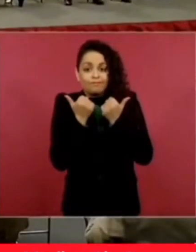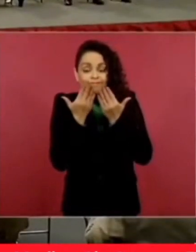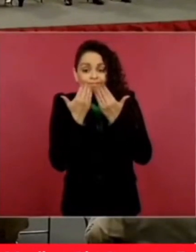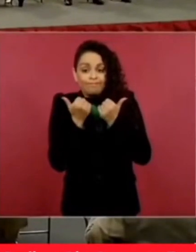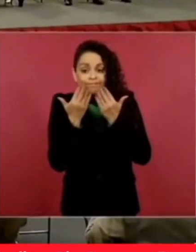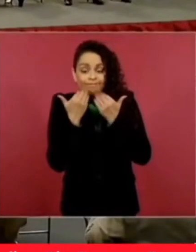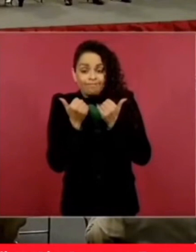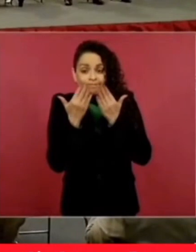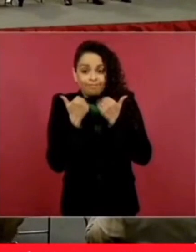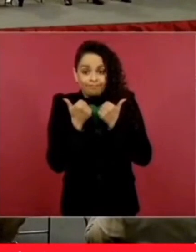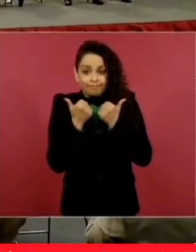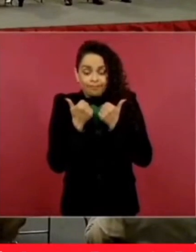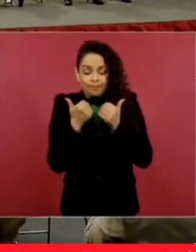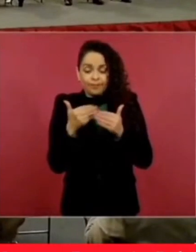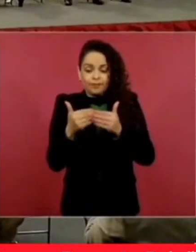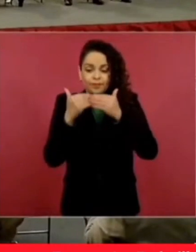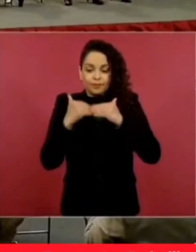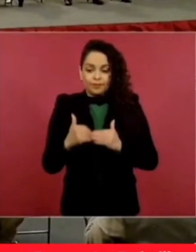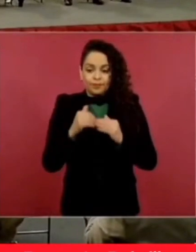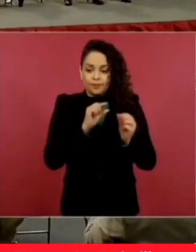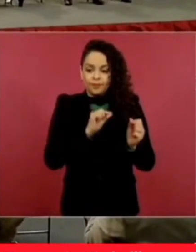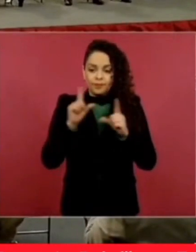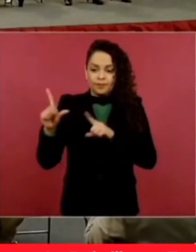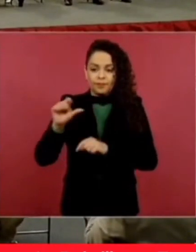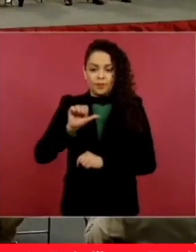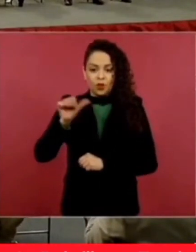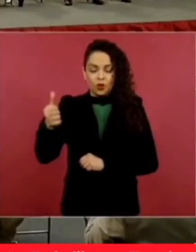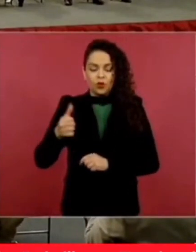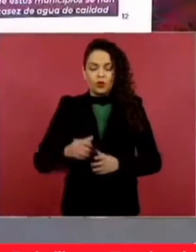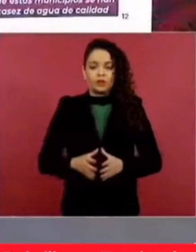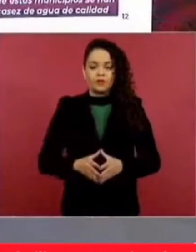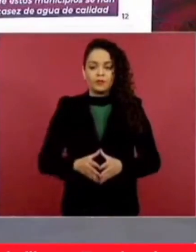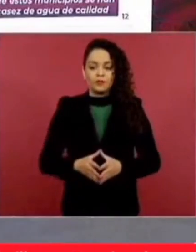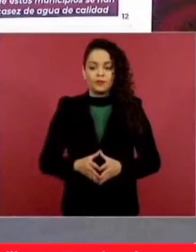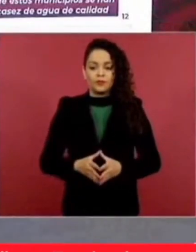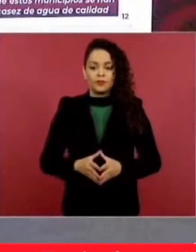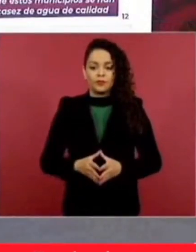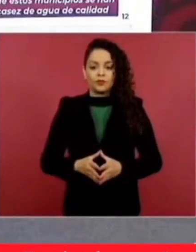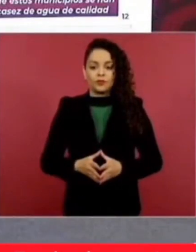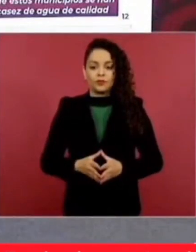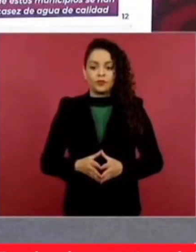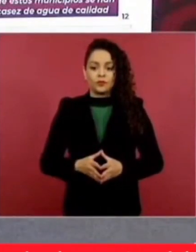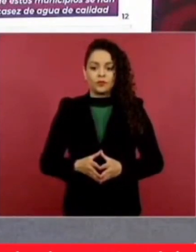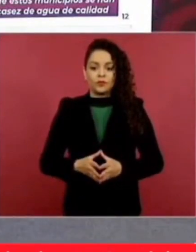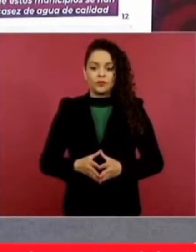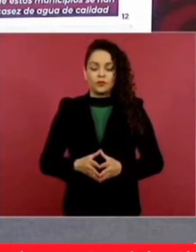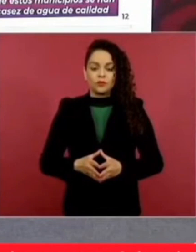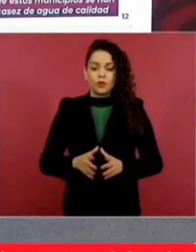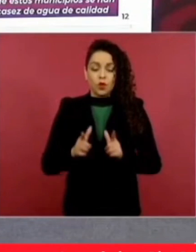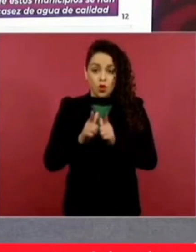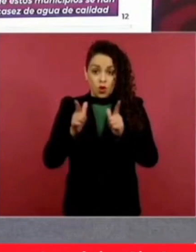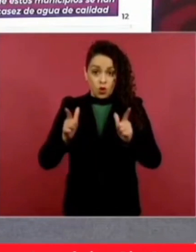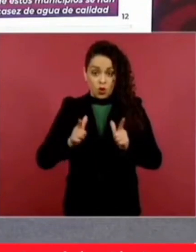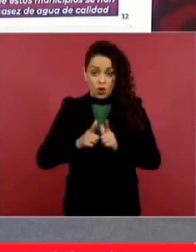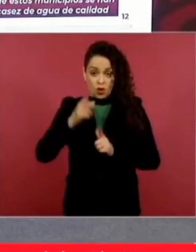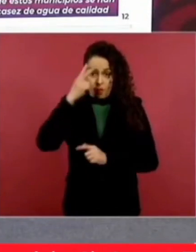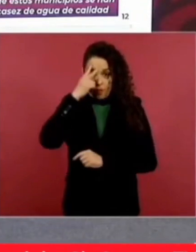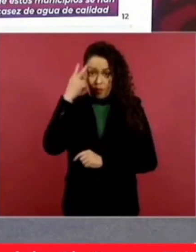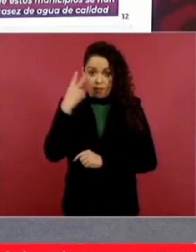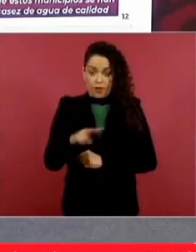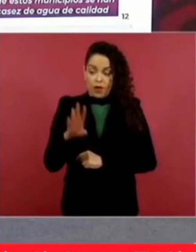Lo que fue acciones fuera del fideicomiso fue esto. Grupo México financió 9